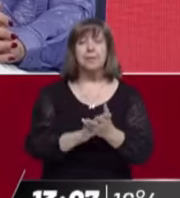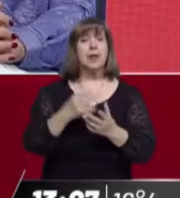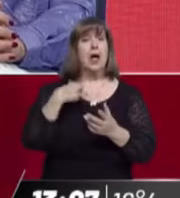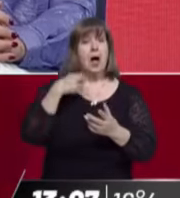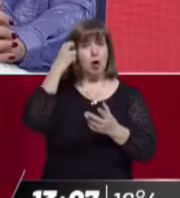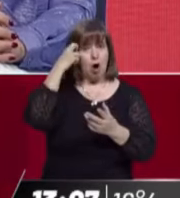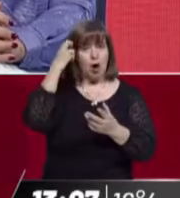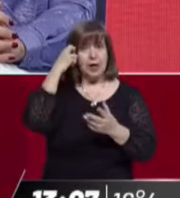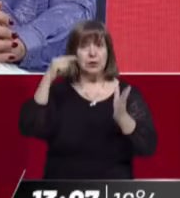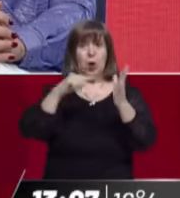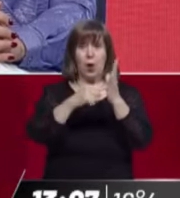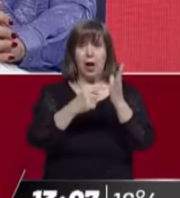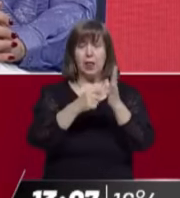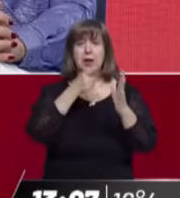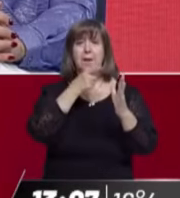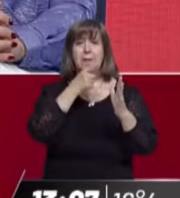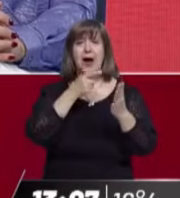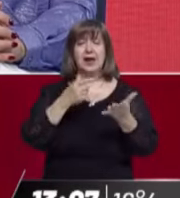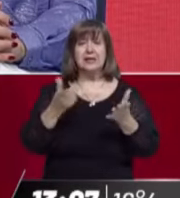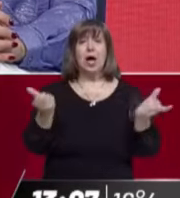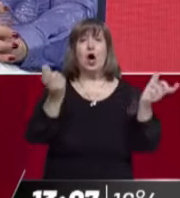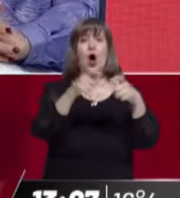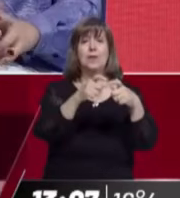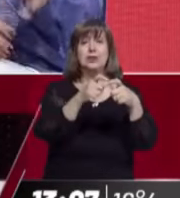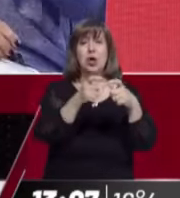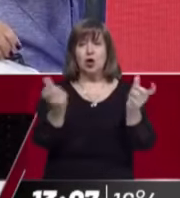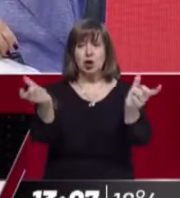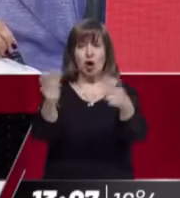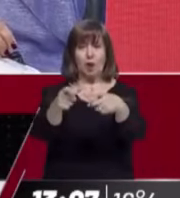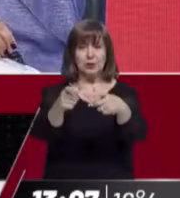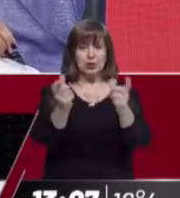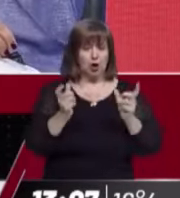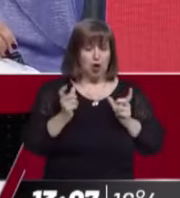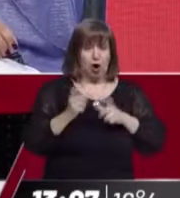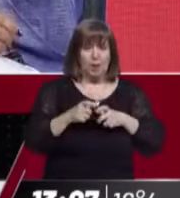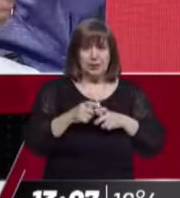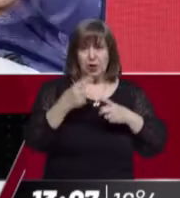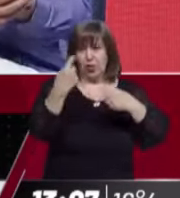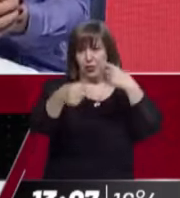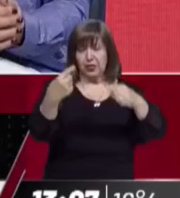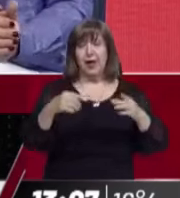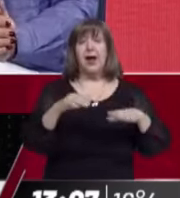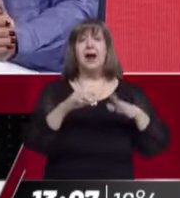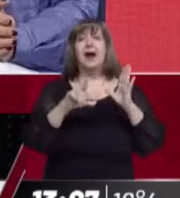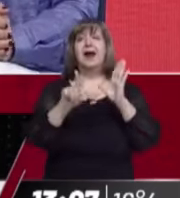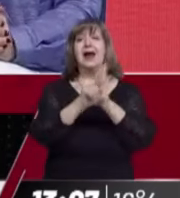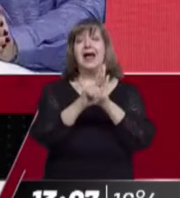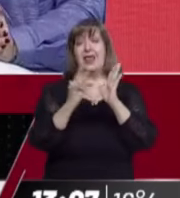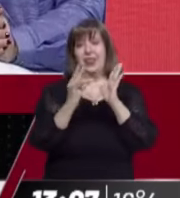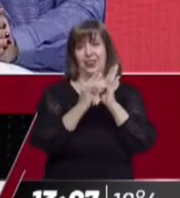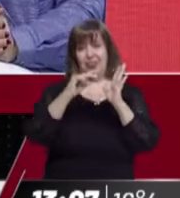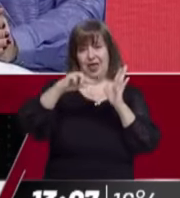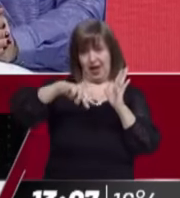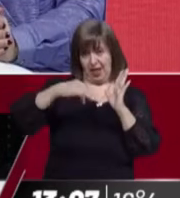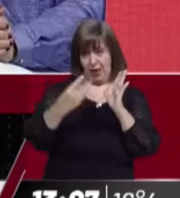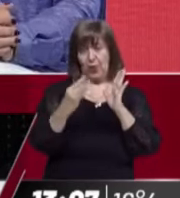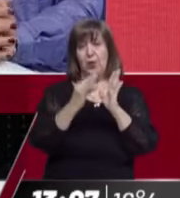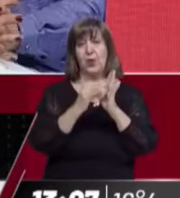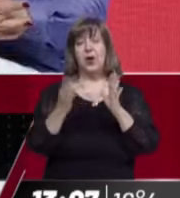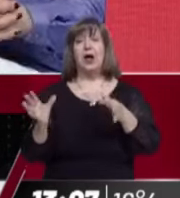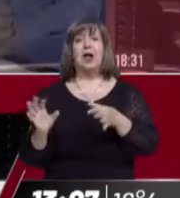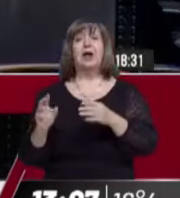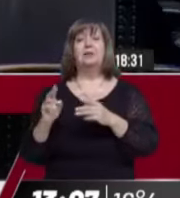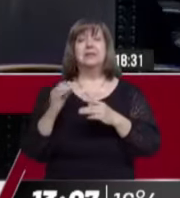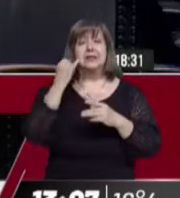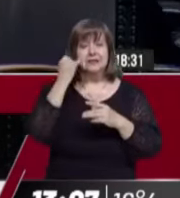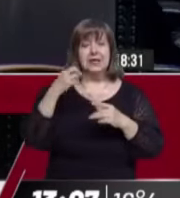aparentemente están los números hoy para las reuniones de las comisiones. Son varias comisiones que van a tratar la ley bases. Se suma Libertad Avanza,